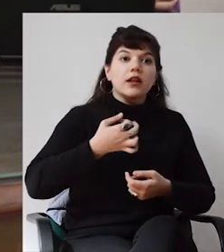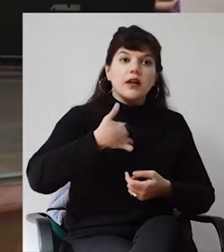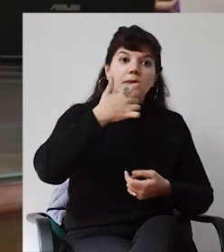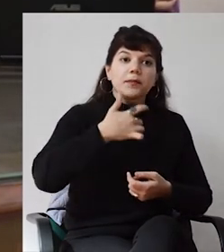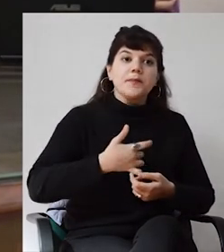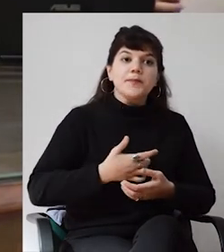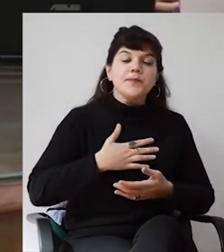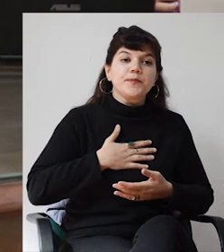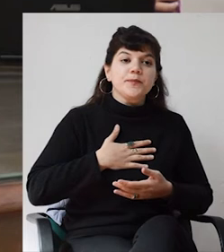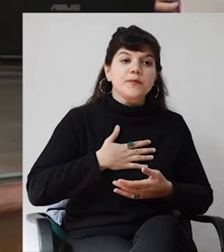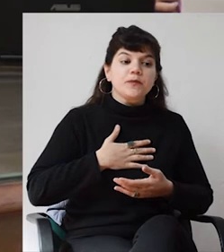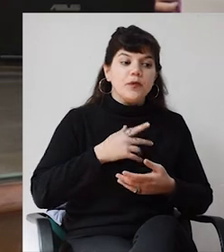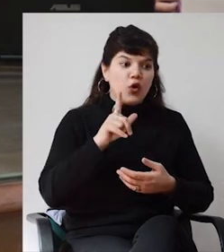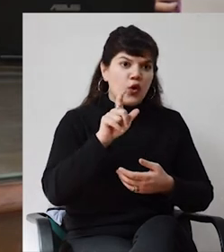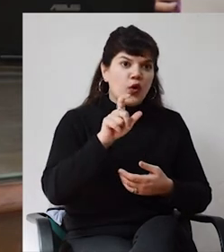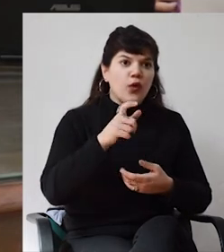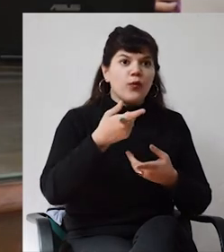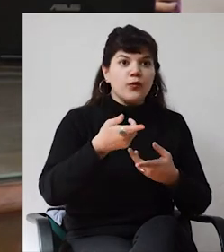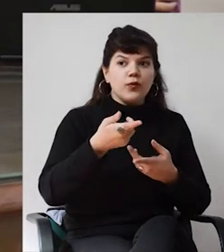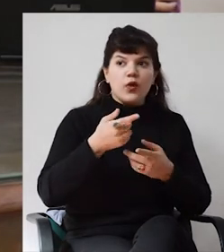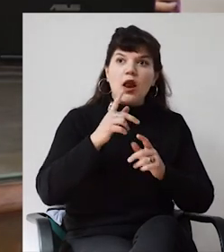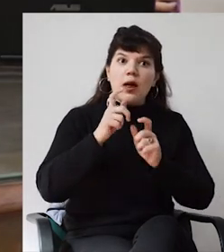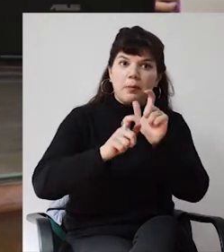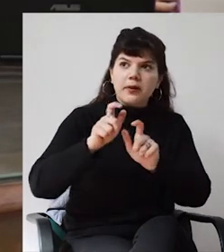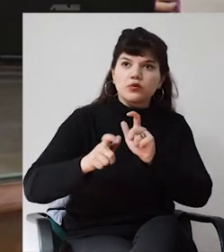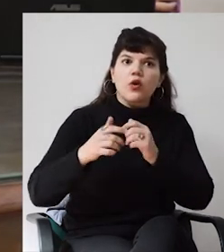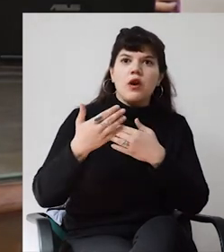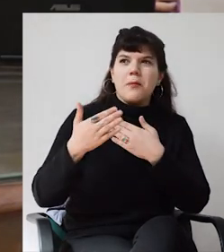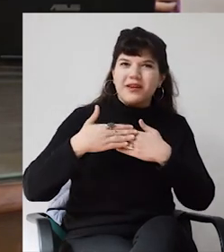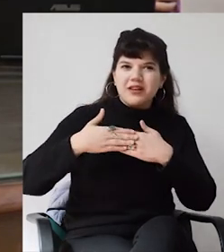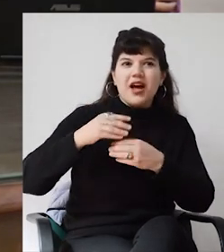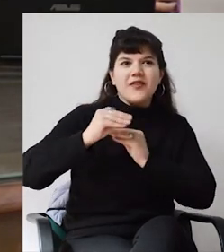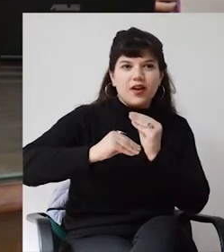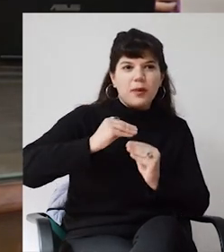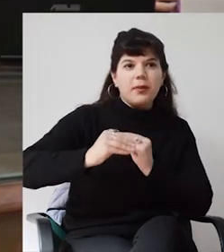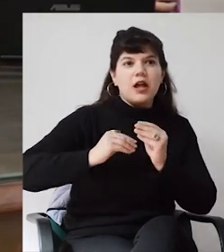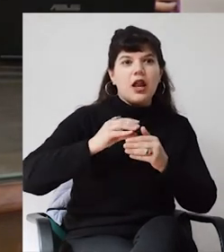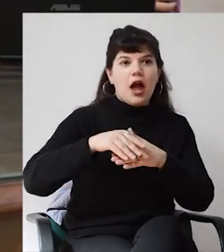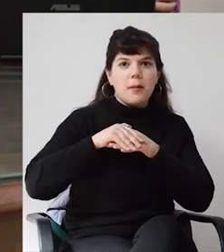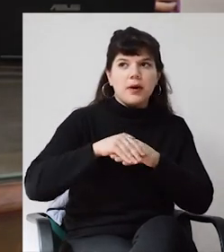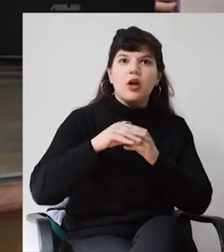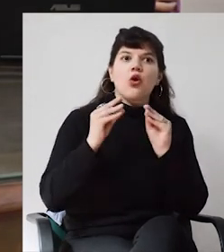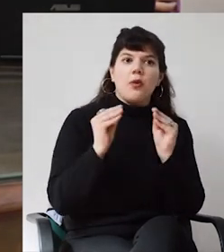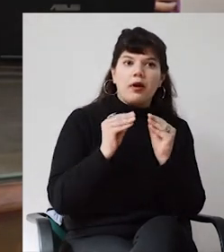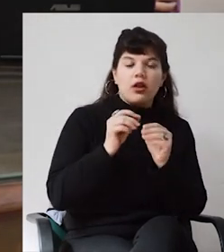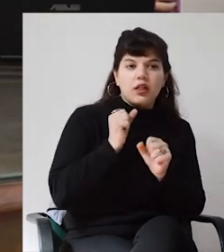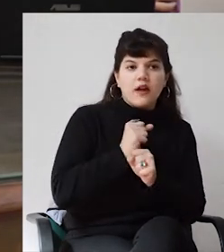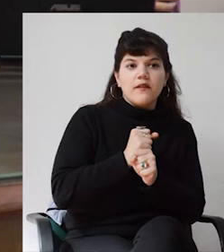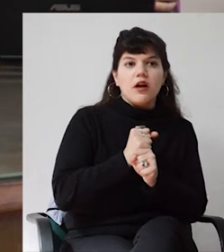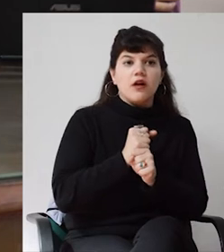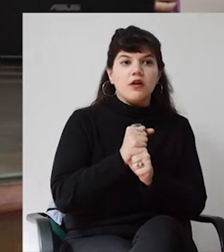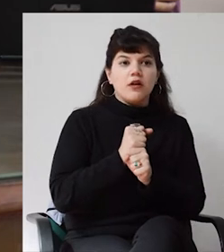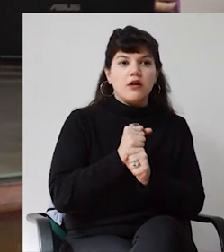Tenemos, y obviamente que los seres queridos más cercanos, la familia y las compañeras y